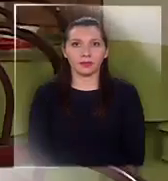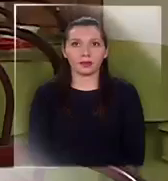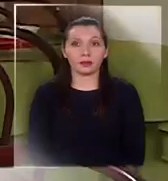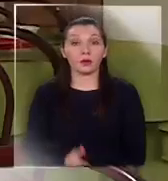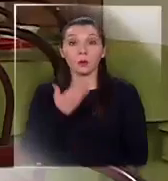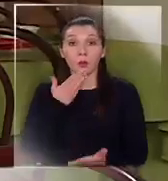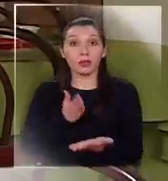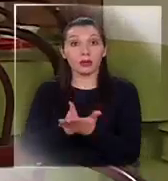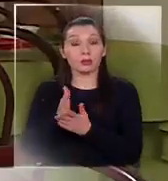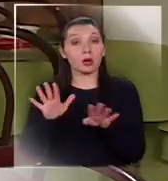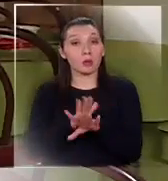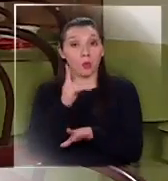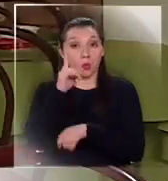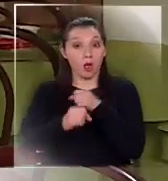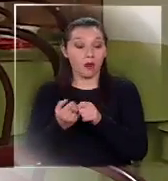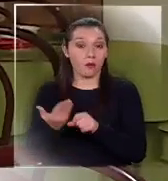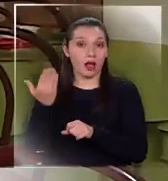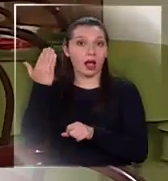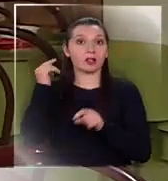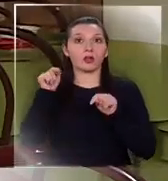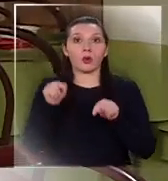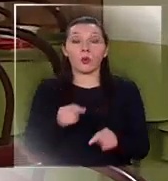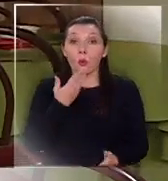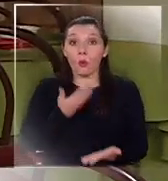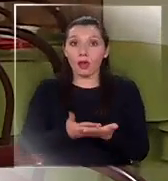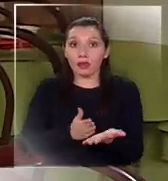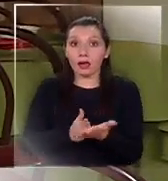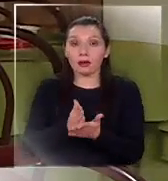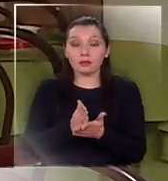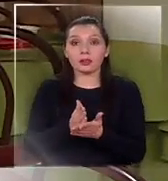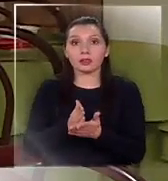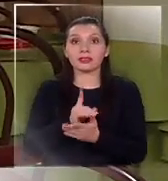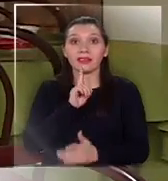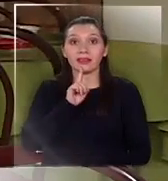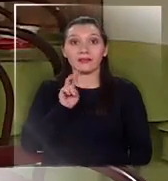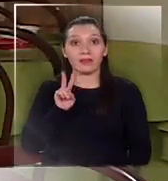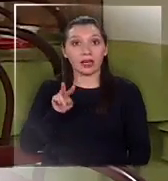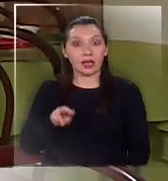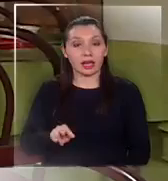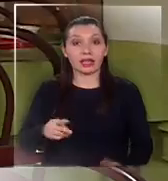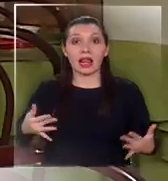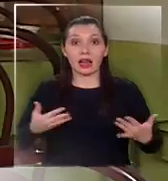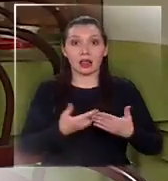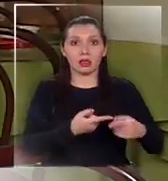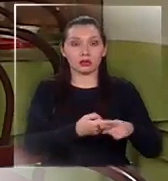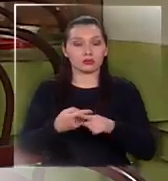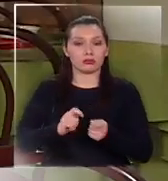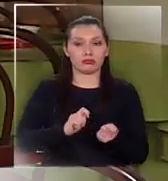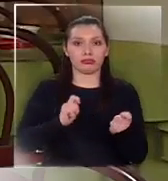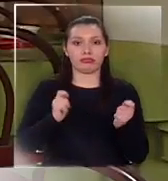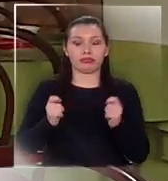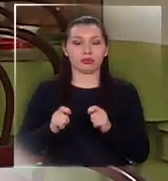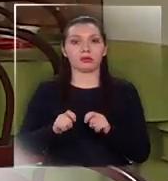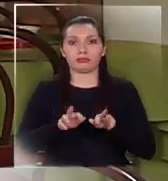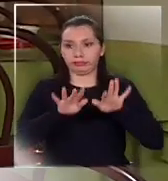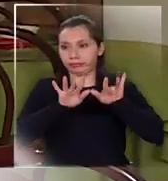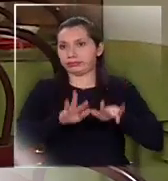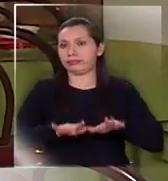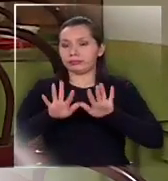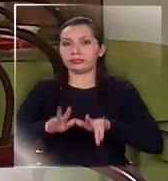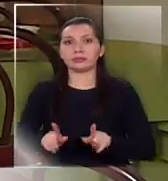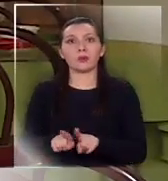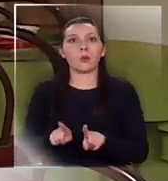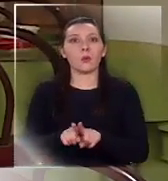desde que partió el programa hace un año atrás, pero hoy cuando empezamos a salir en TVN, las redes sociales se transformaron casi en las